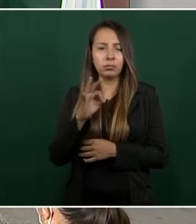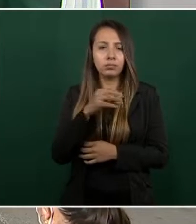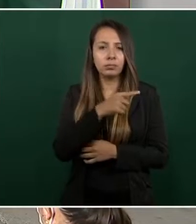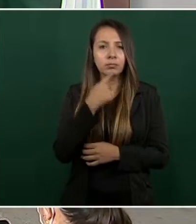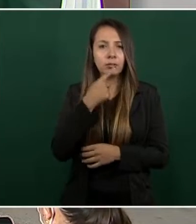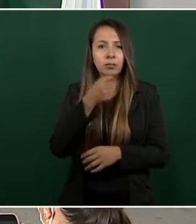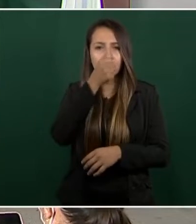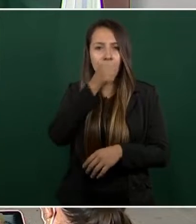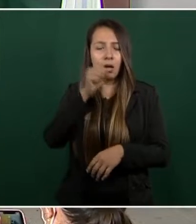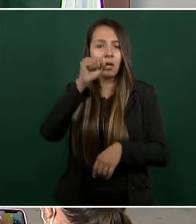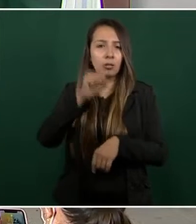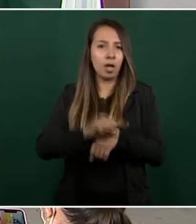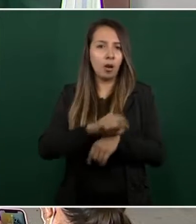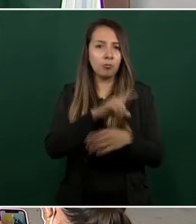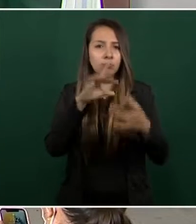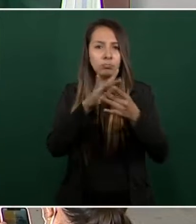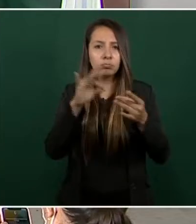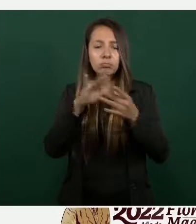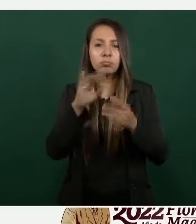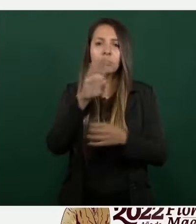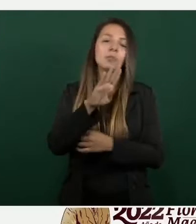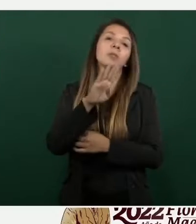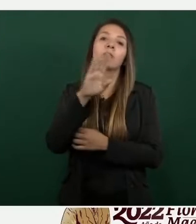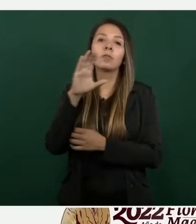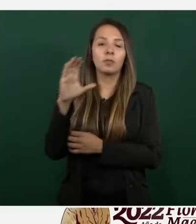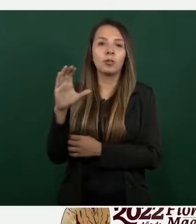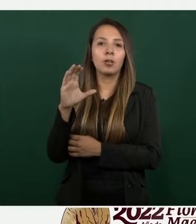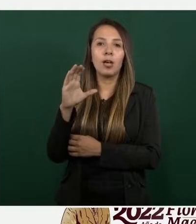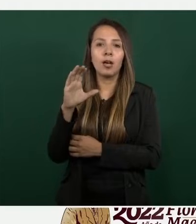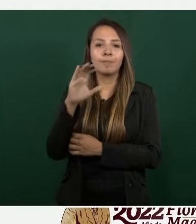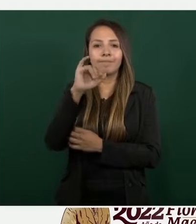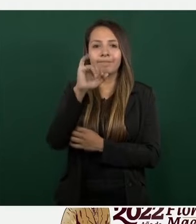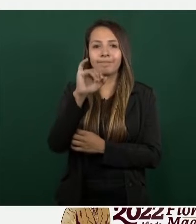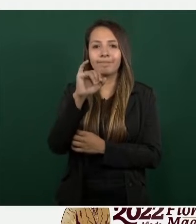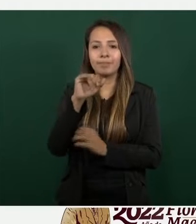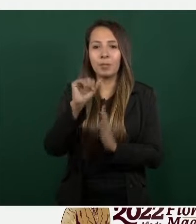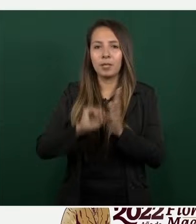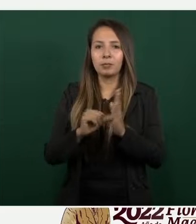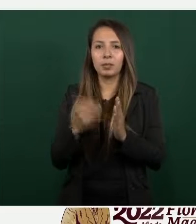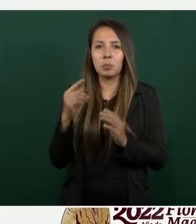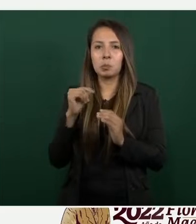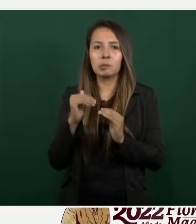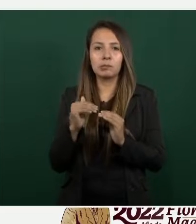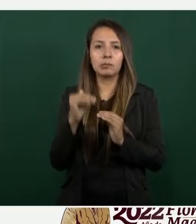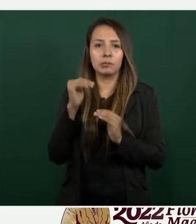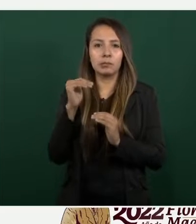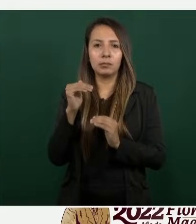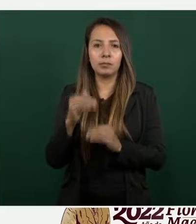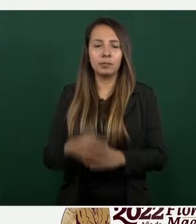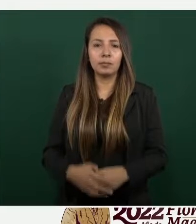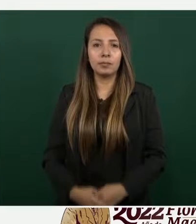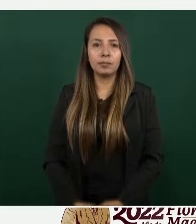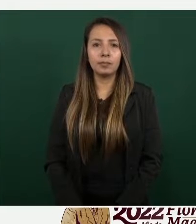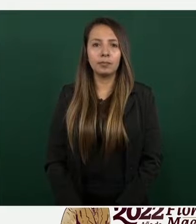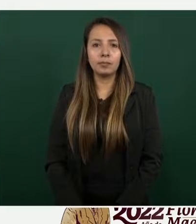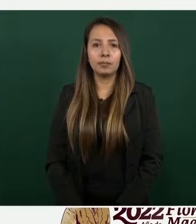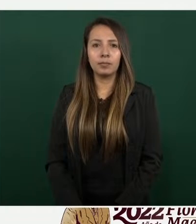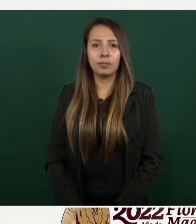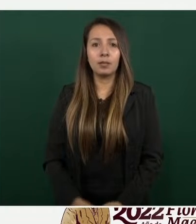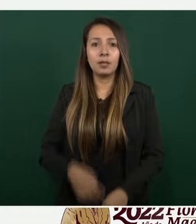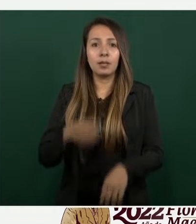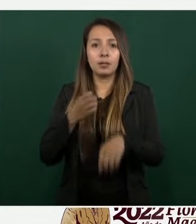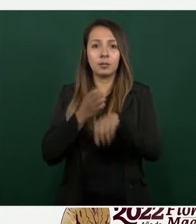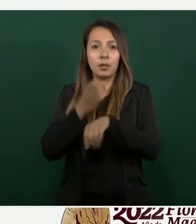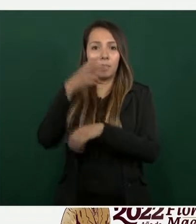secretario, en Baja California ha habido un incremento en los últimos meses. Adelante. En el Estado de